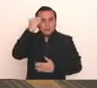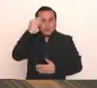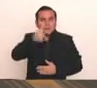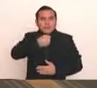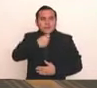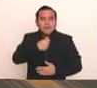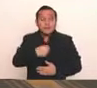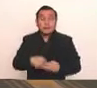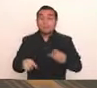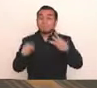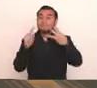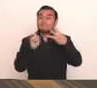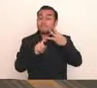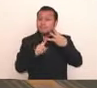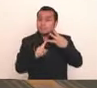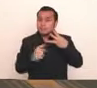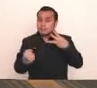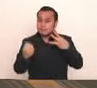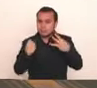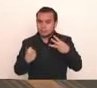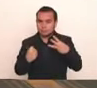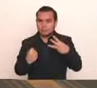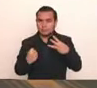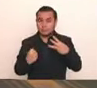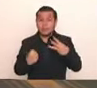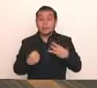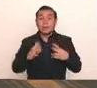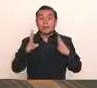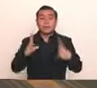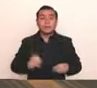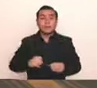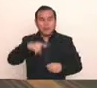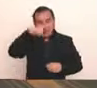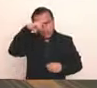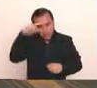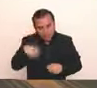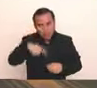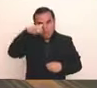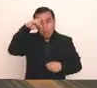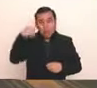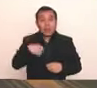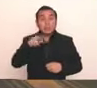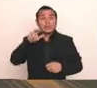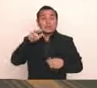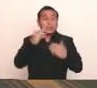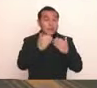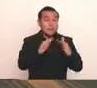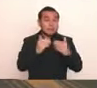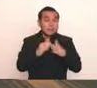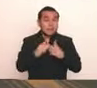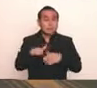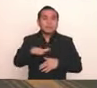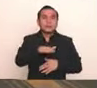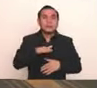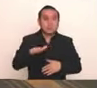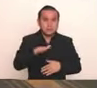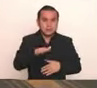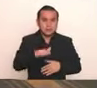el tercer punto que quiero resaltar es que nuestro gobierno está trabajando activamente en tres frentes de batalla